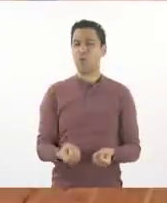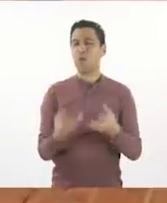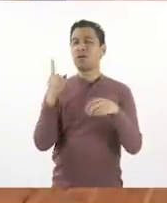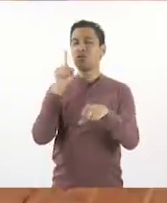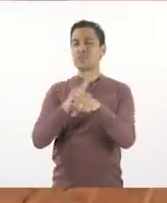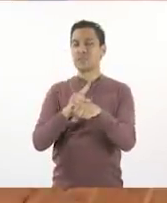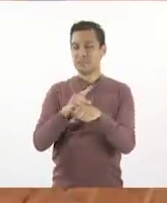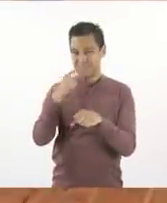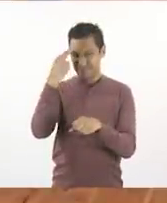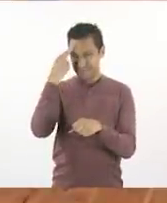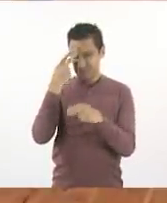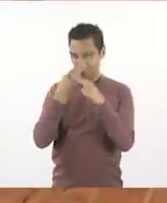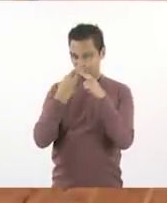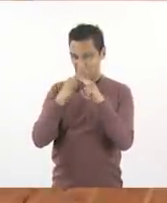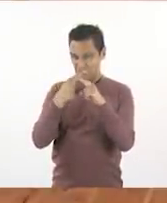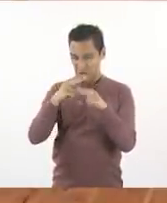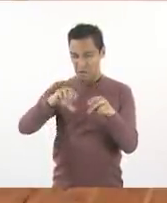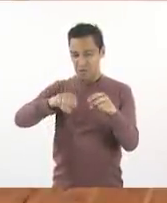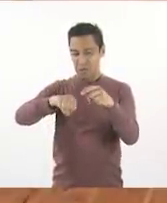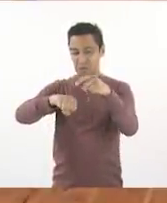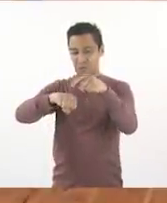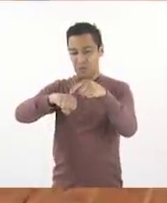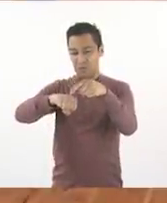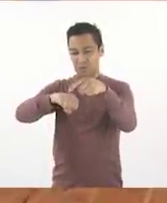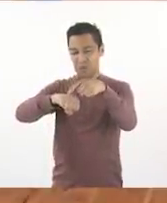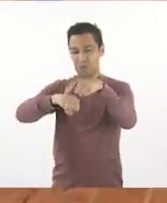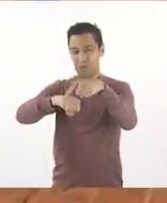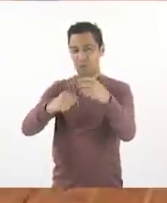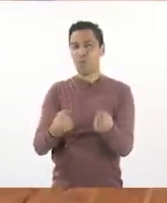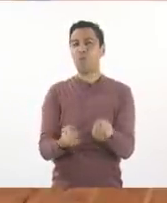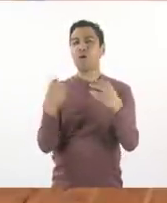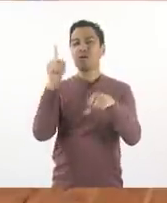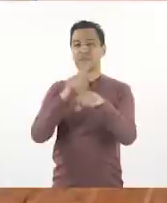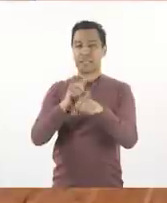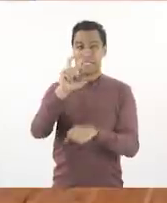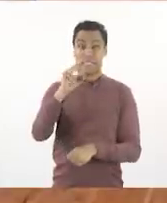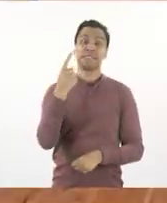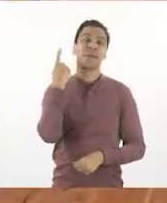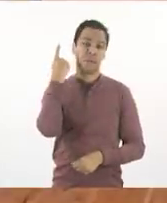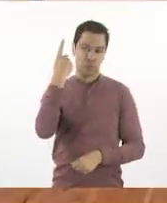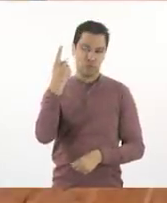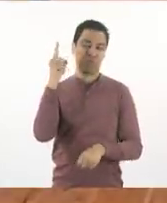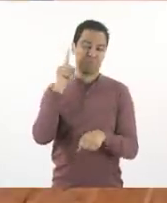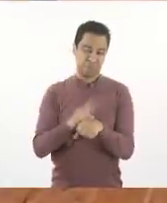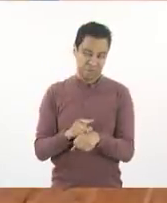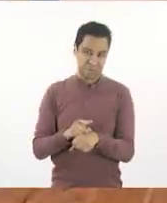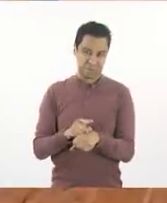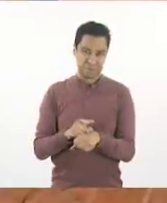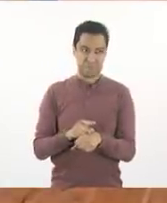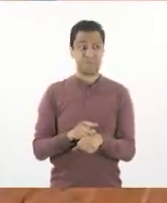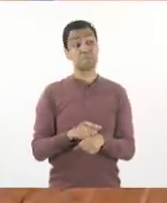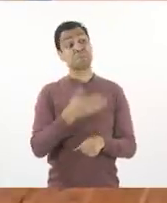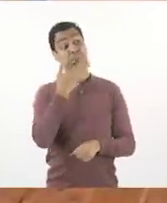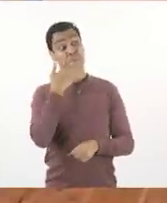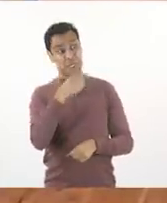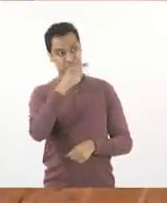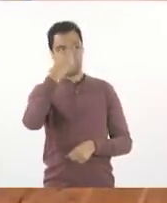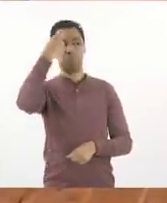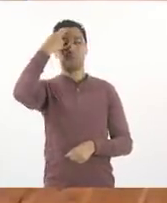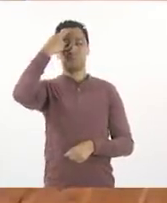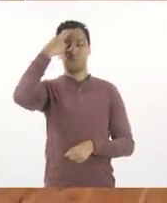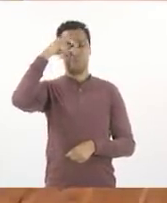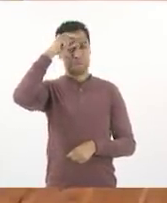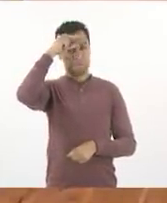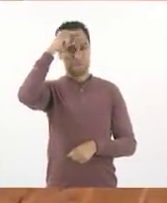31 días. Celebramos la Navidad y también el fin de año. Así es. Sí te acordaste.